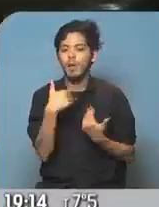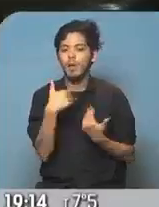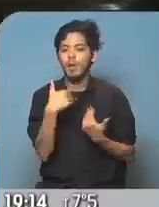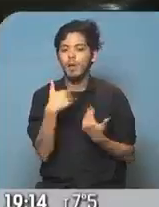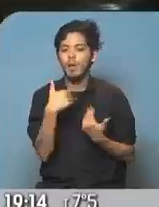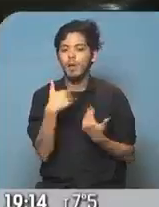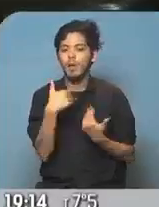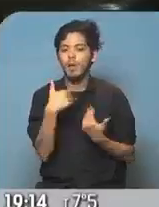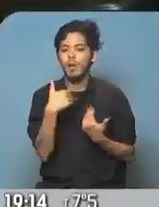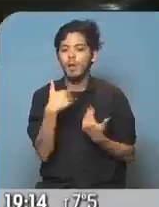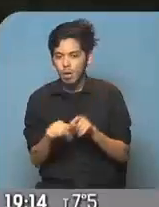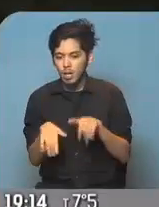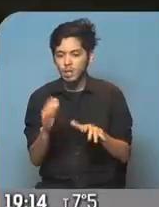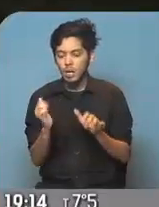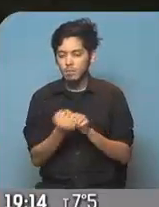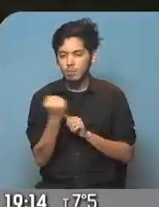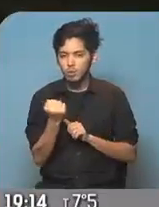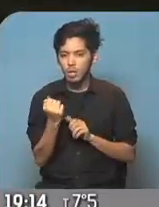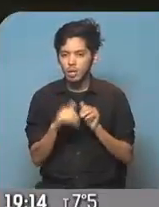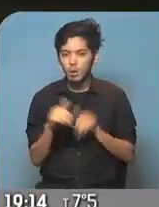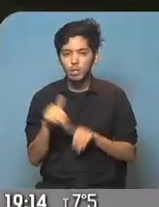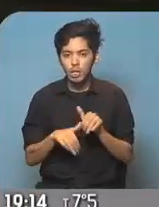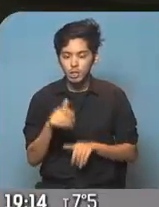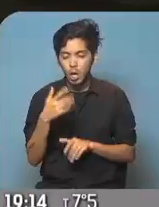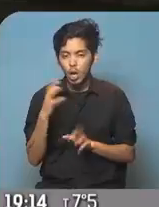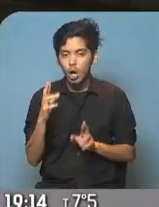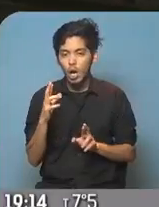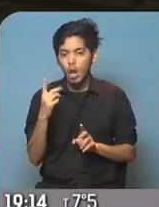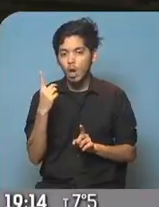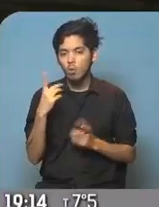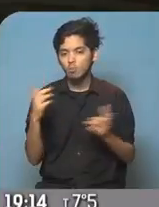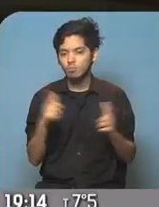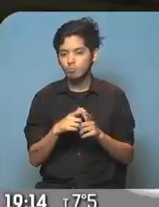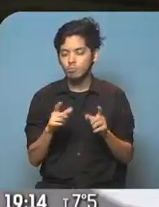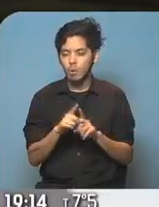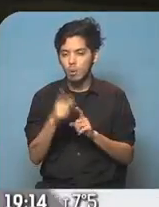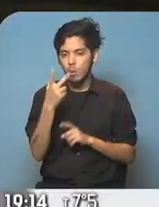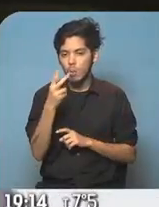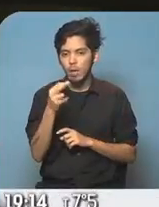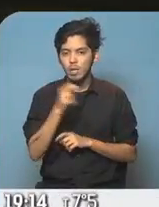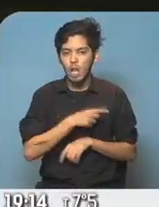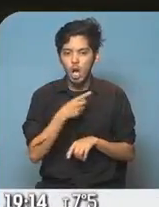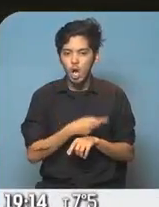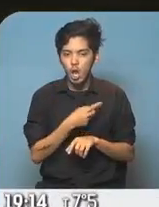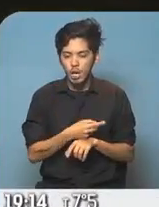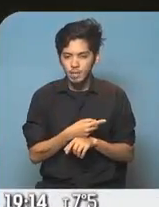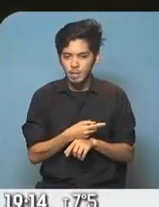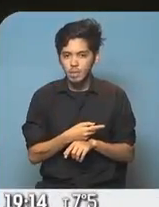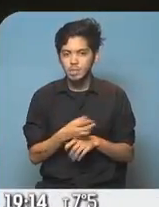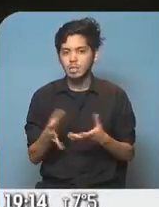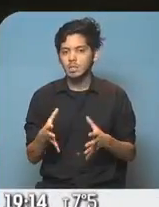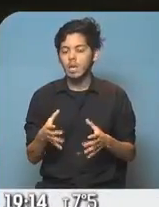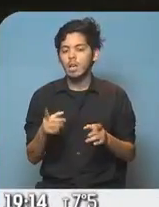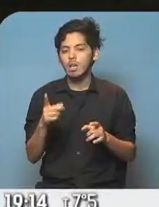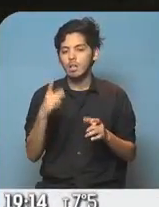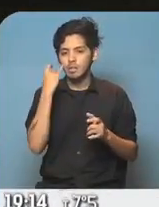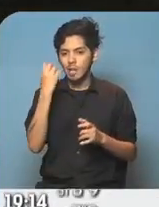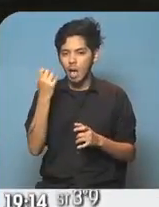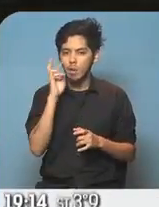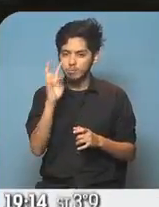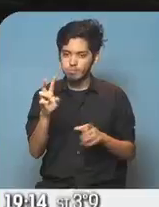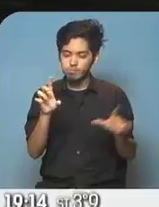otro esta histórica votación. Se espera una sesión de al menos 20 horas y ya se advierte el vallado que va a dividir en